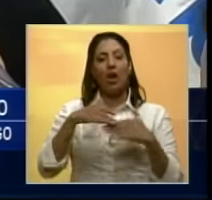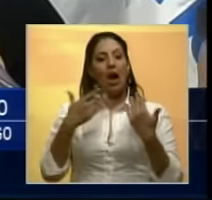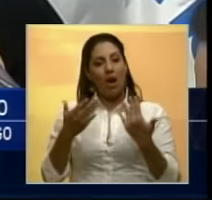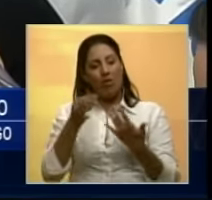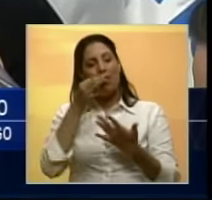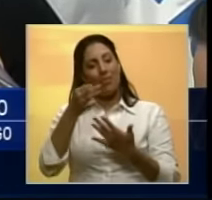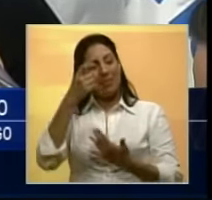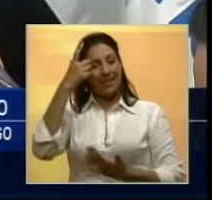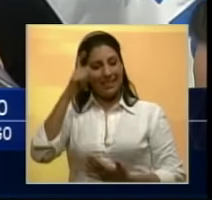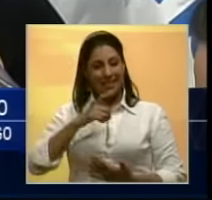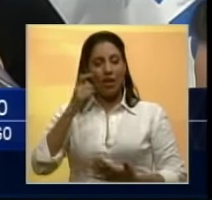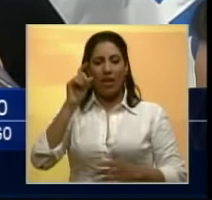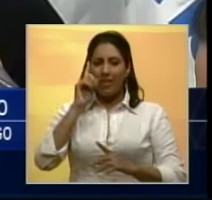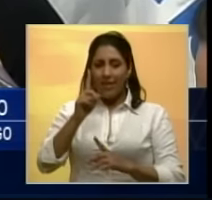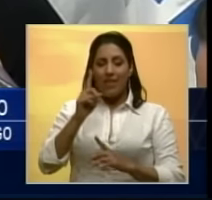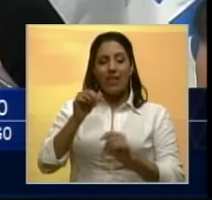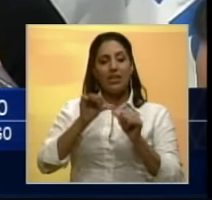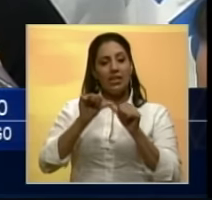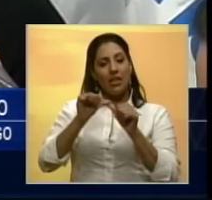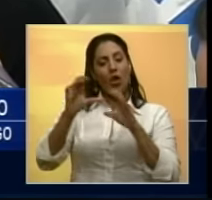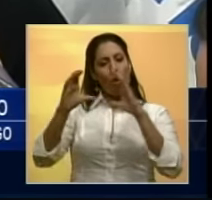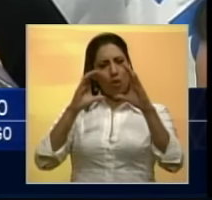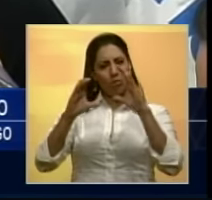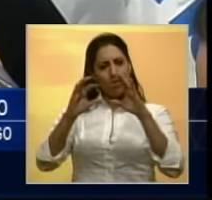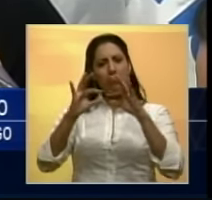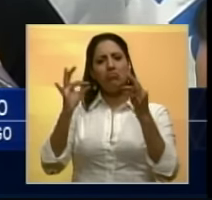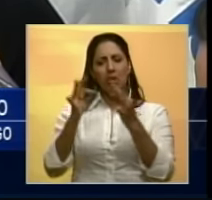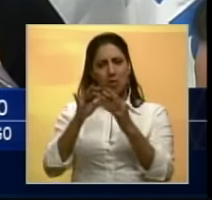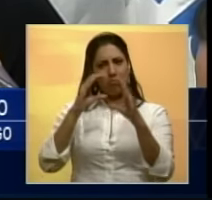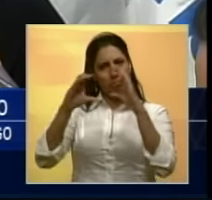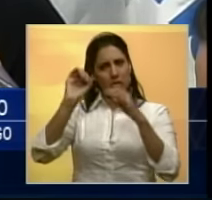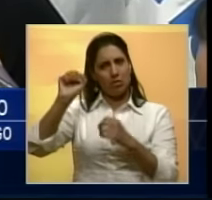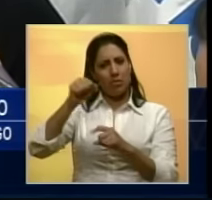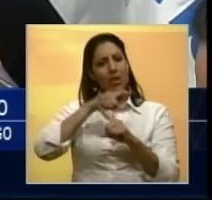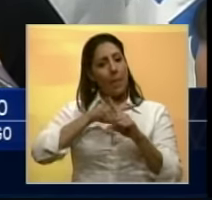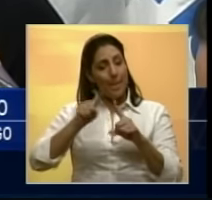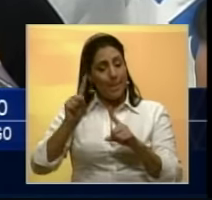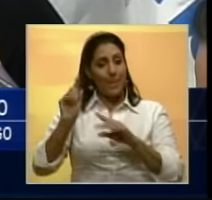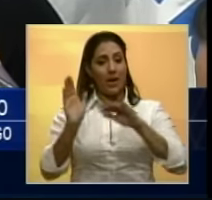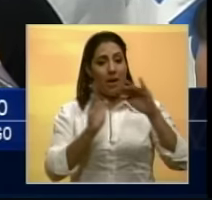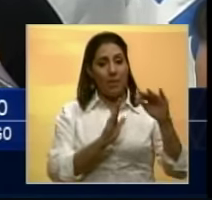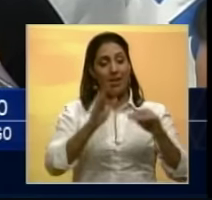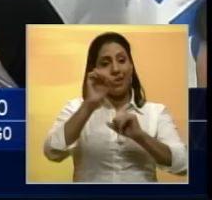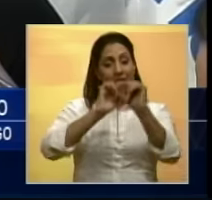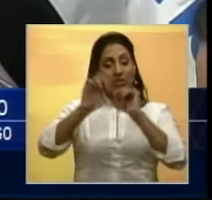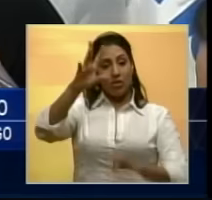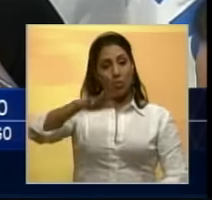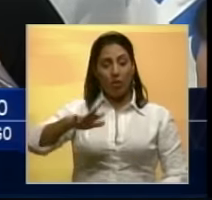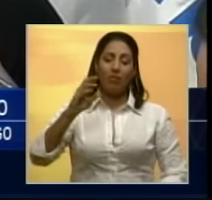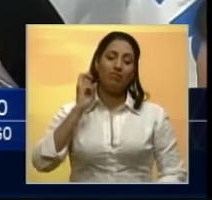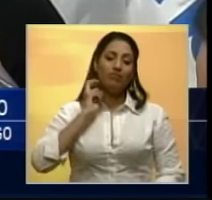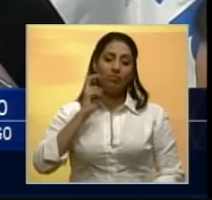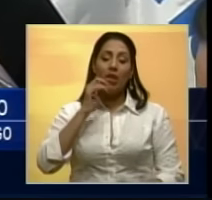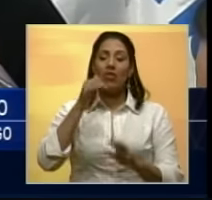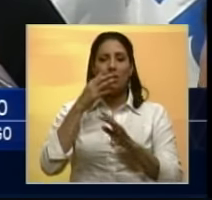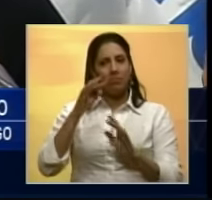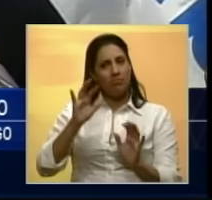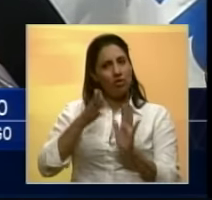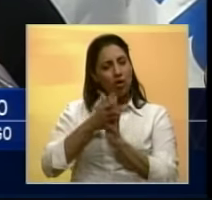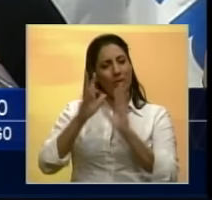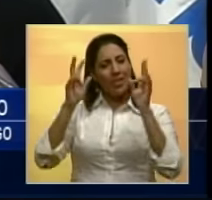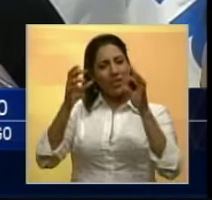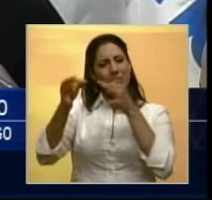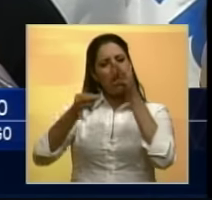informó que Gilbert Caro tiene derecho a mantener comunicación con sus familiares. Por otra parte, el defensor del pueblo manifestó su postura con respecto